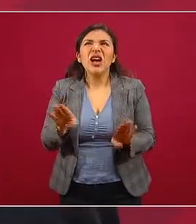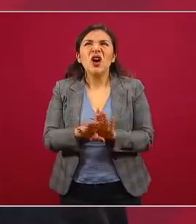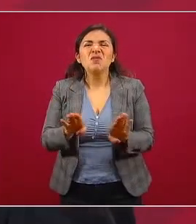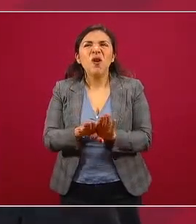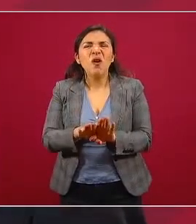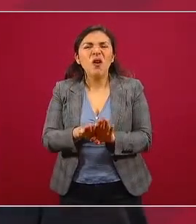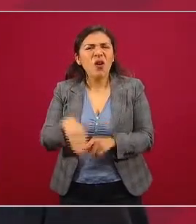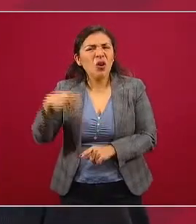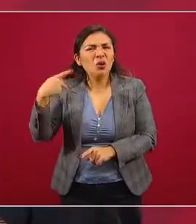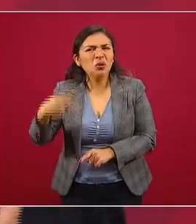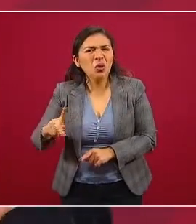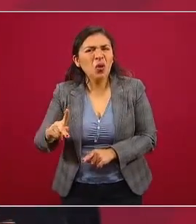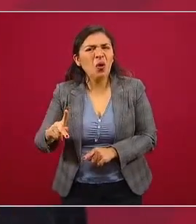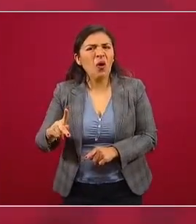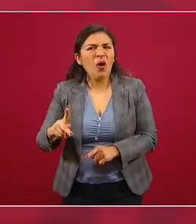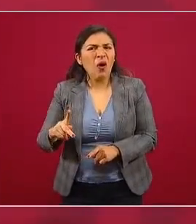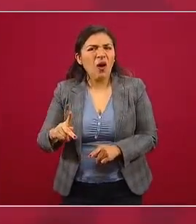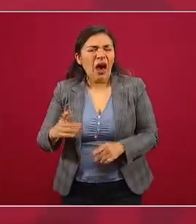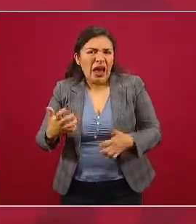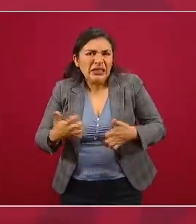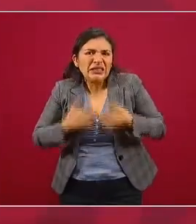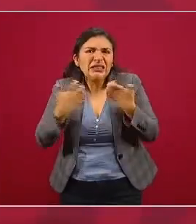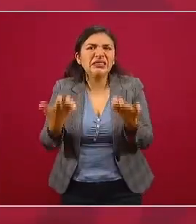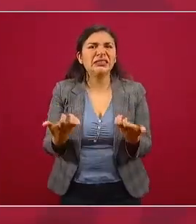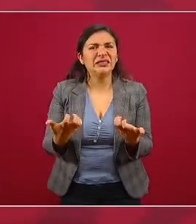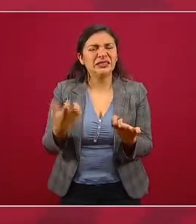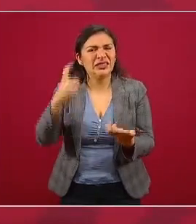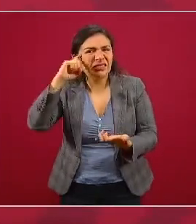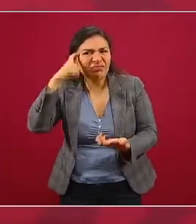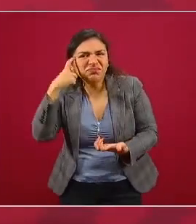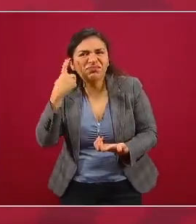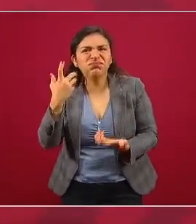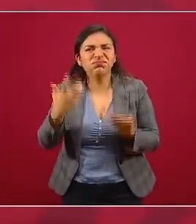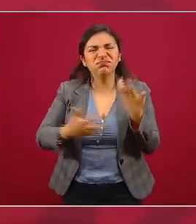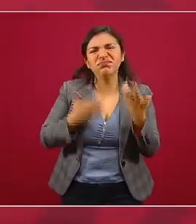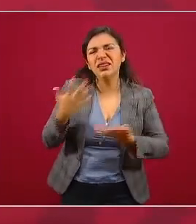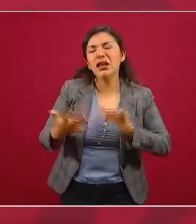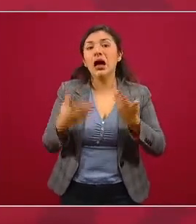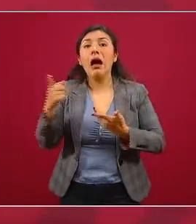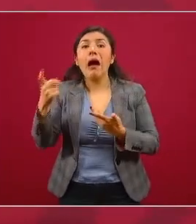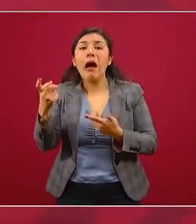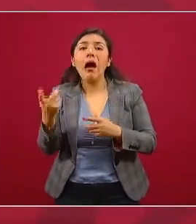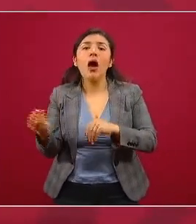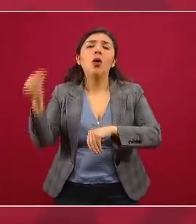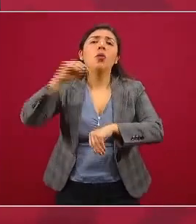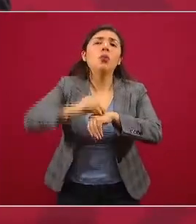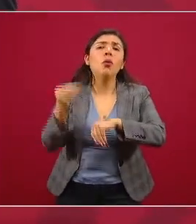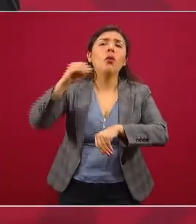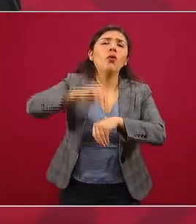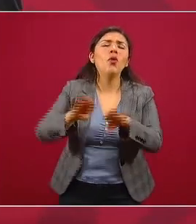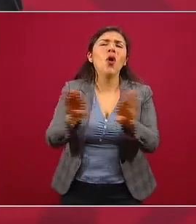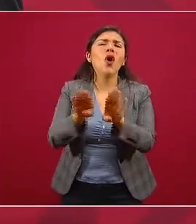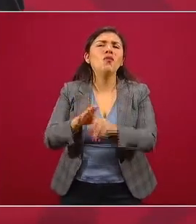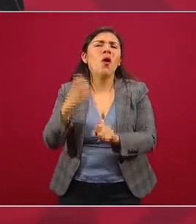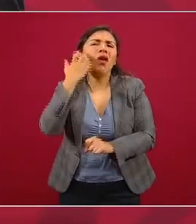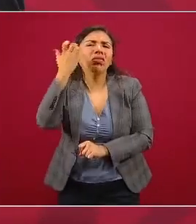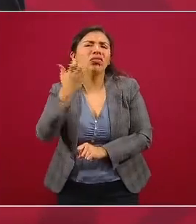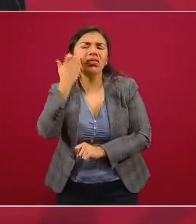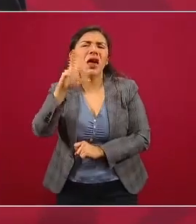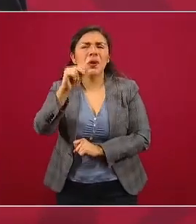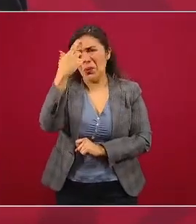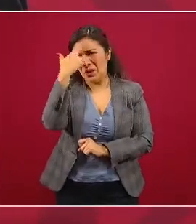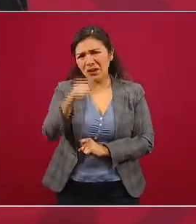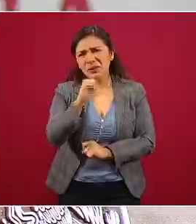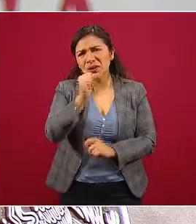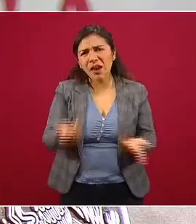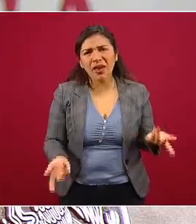estado de ánimo, esa excitación, ¿sí?, los lleva a lo irracional.